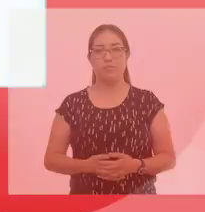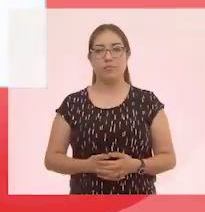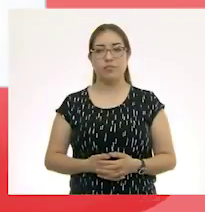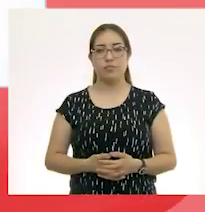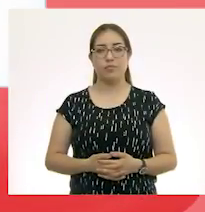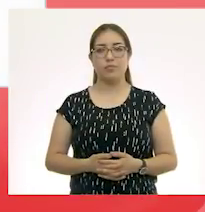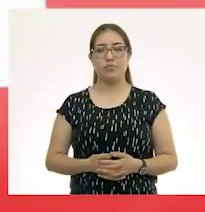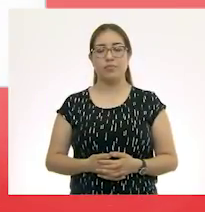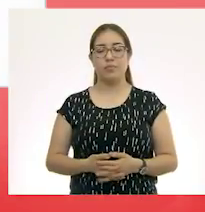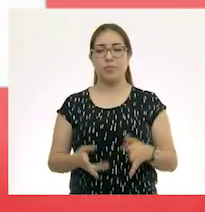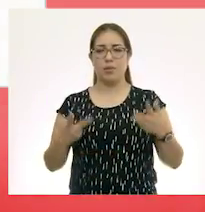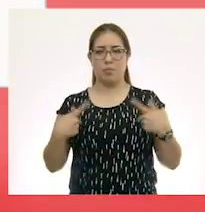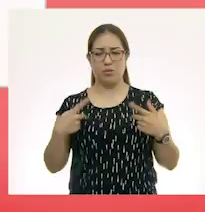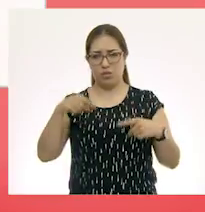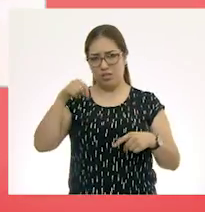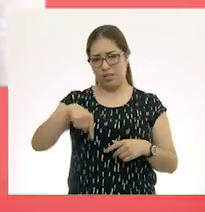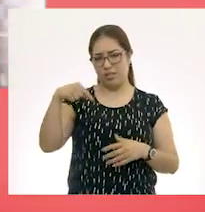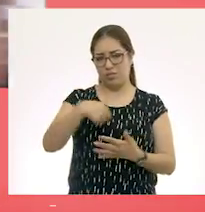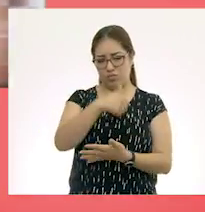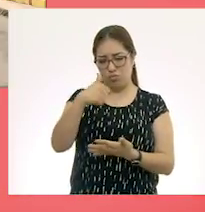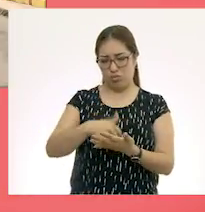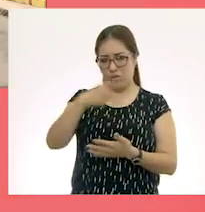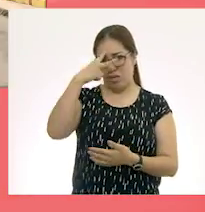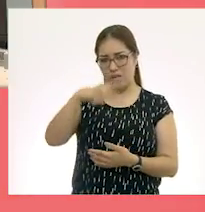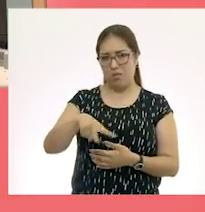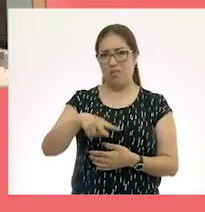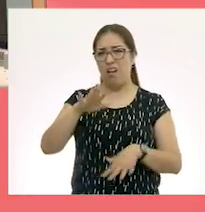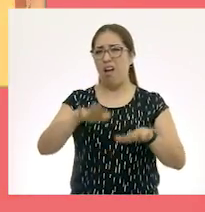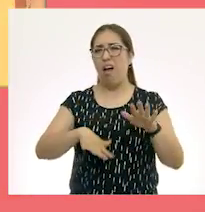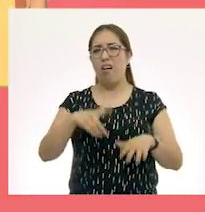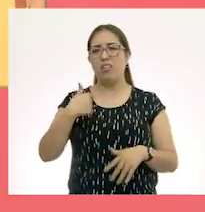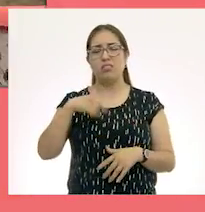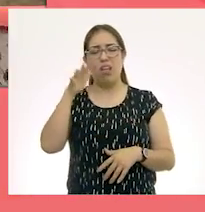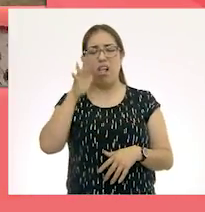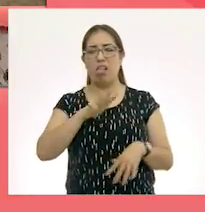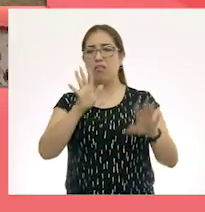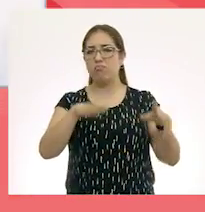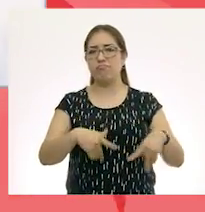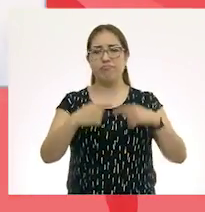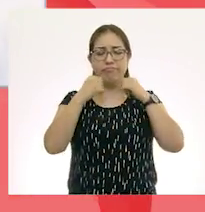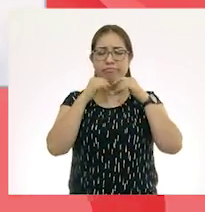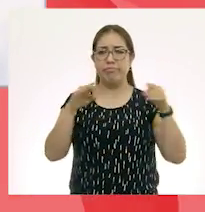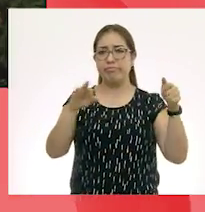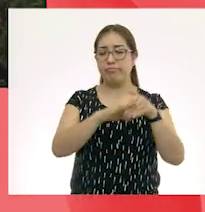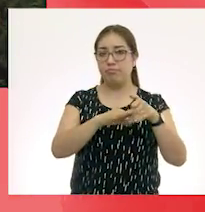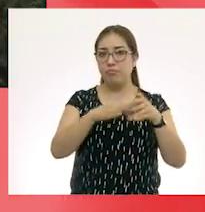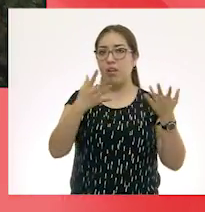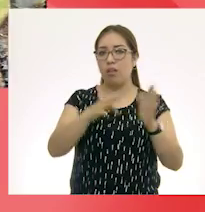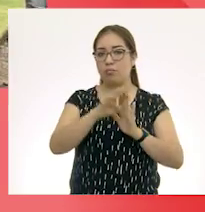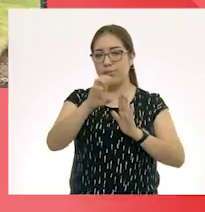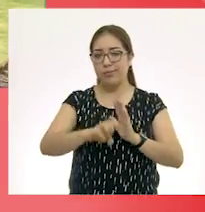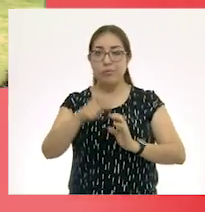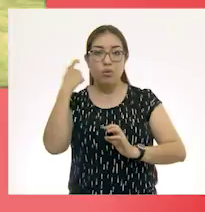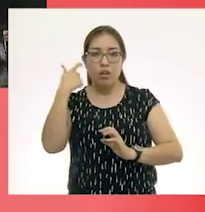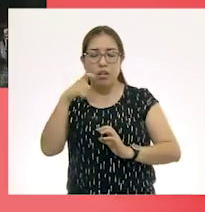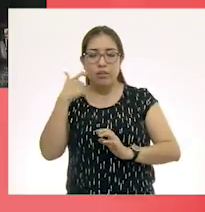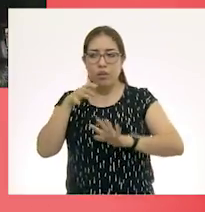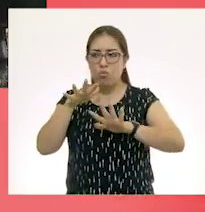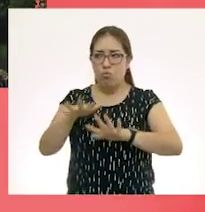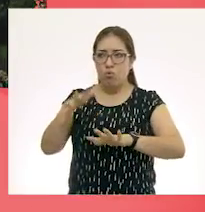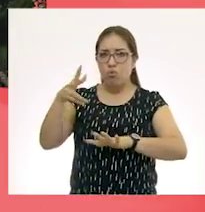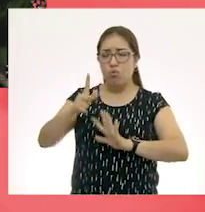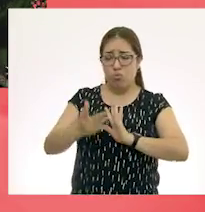Los chilangos solemos desaprovechar las maravillas que nos quedan cerca del DF. Por ejemplo, Querétaro, que tiene un